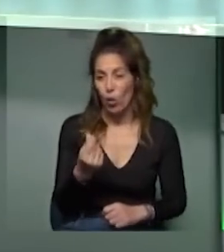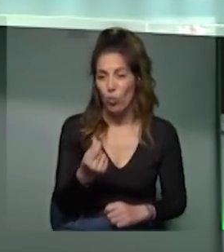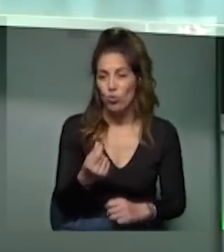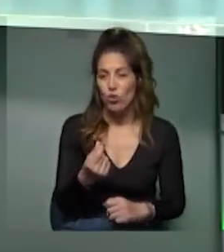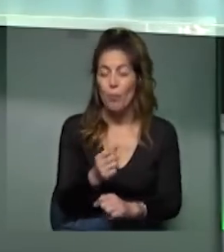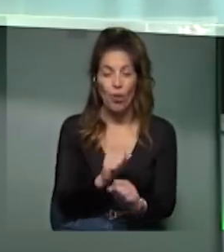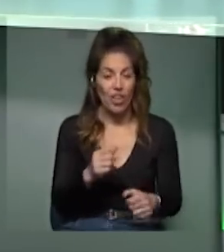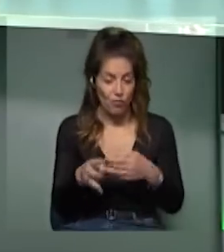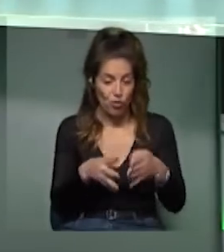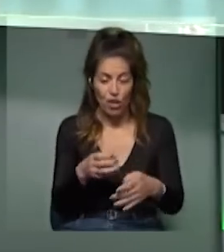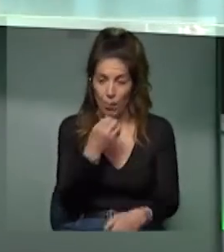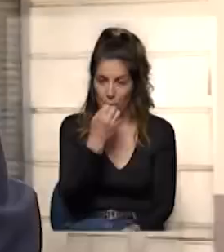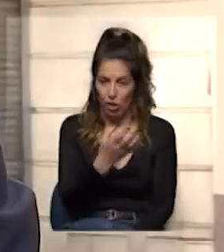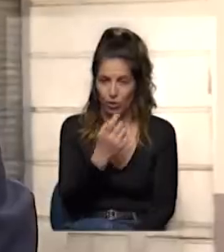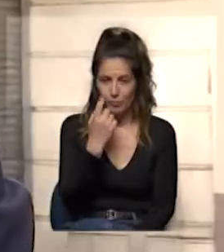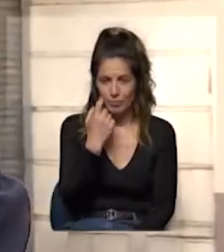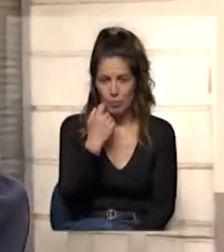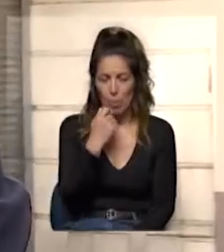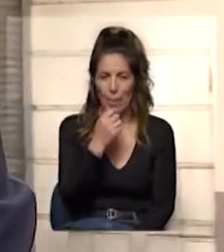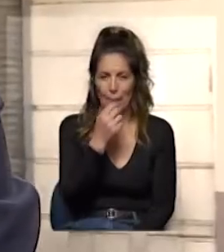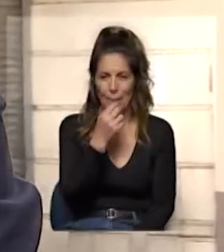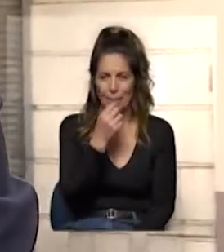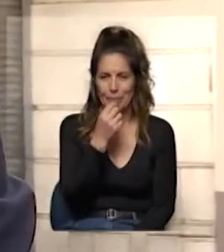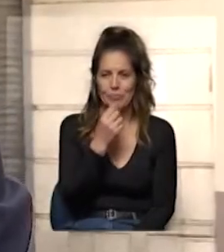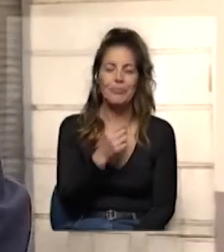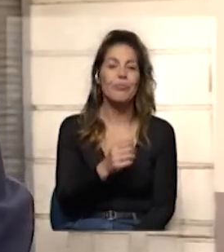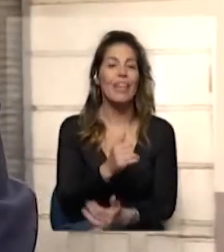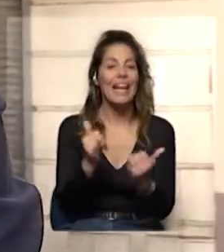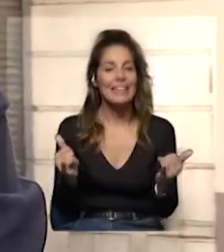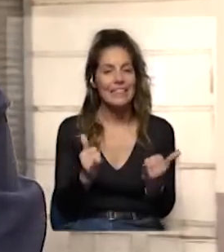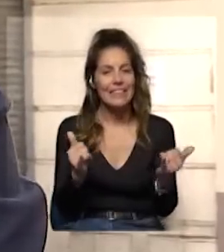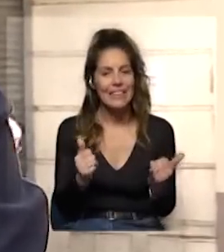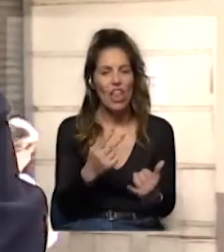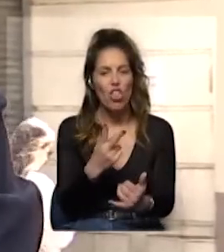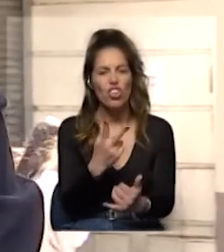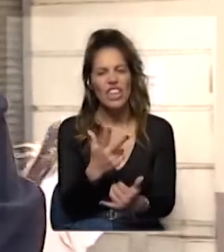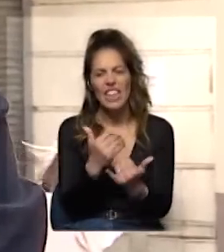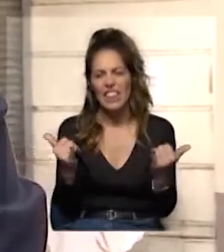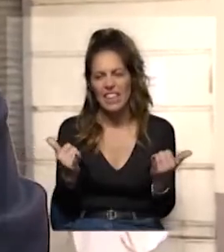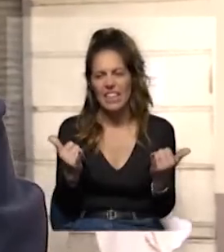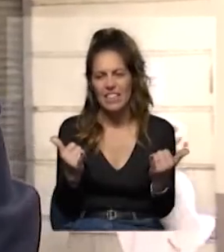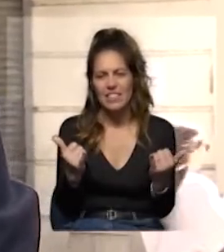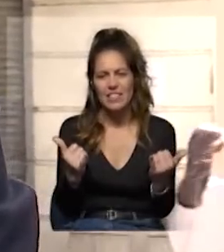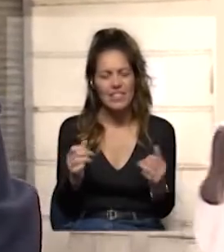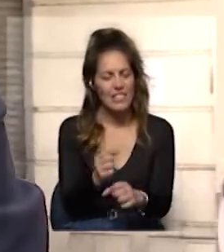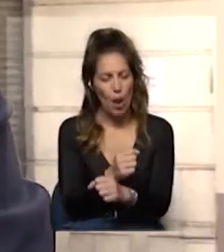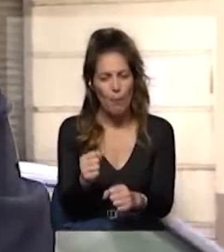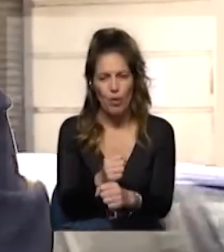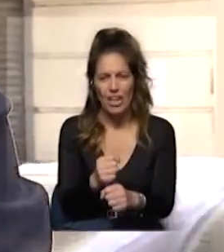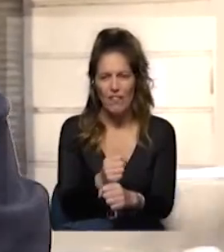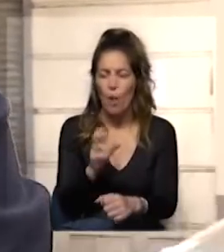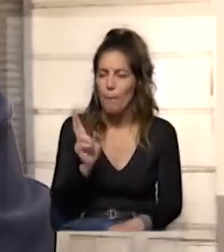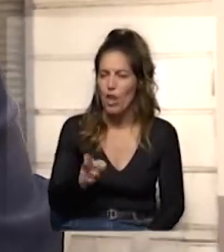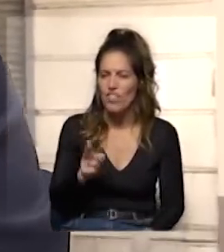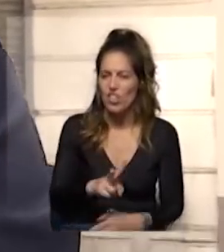para poder funcionar mejor en días en dos o tres días de la noche a la mañana se aprueba una inhibición